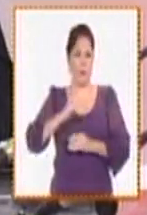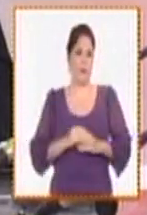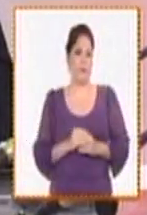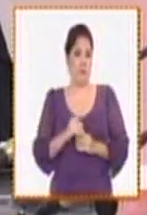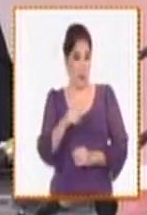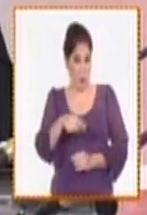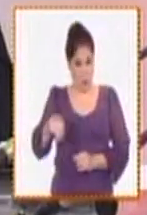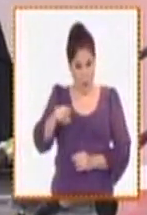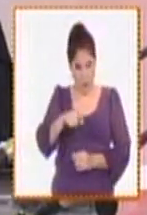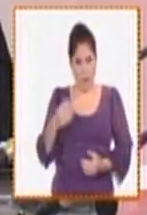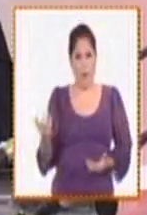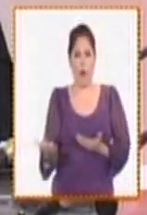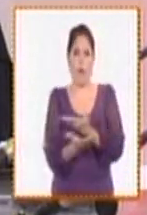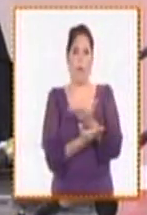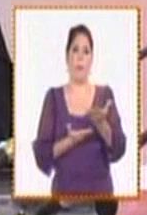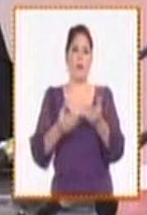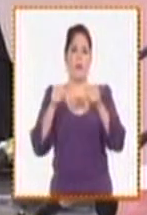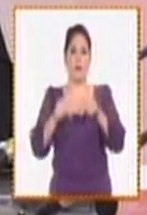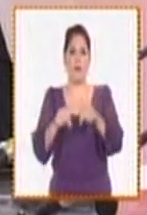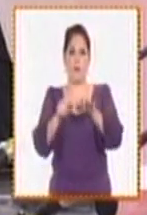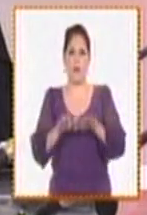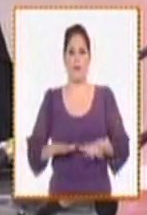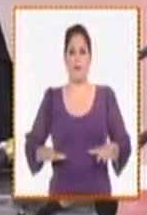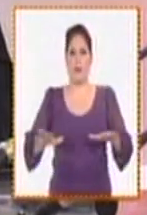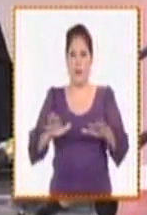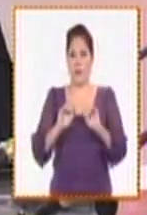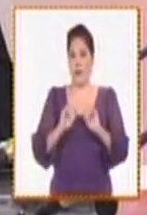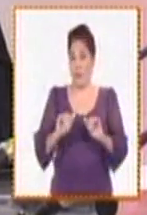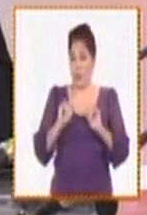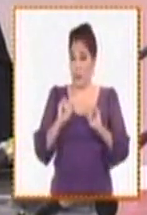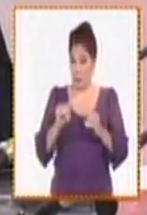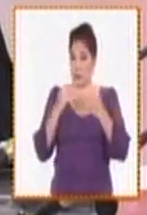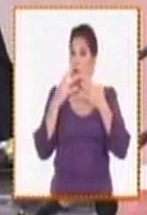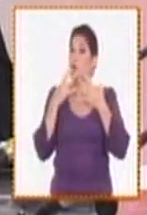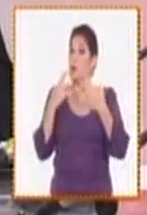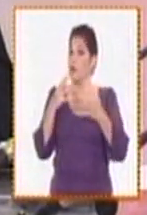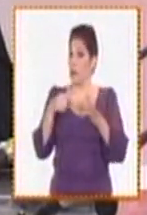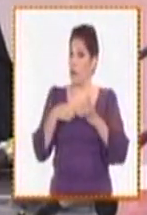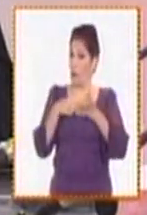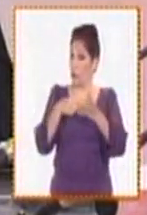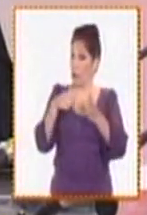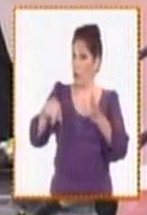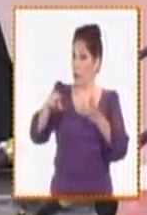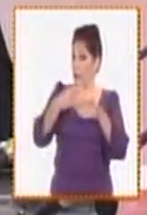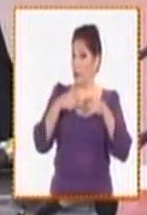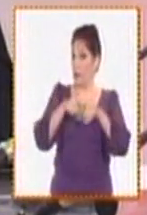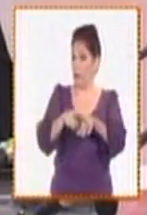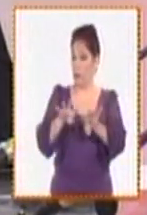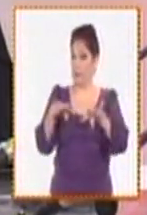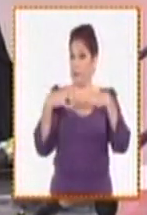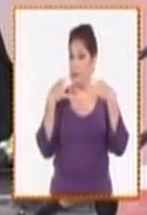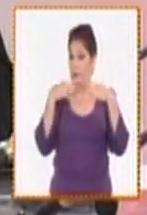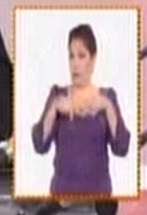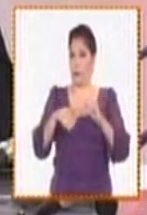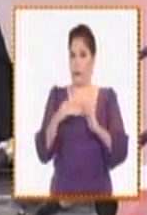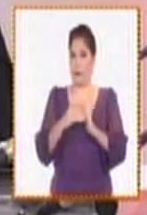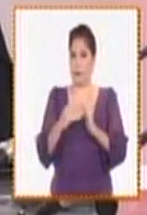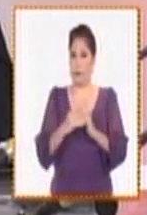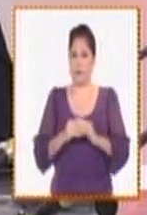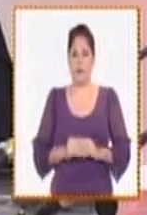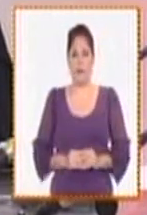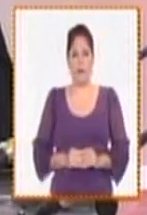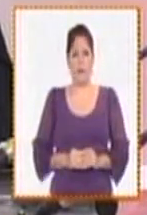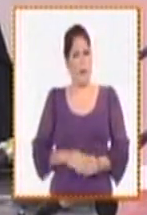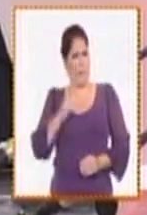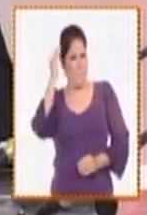estaremos compartiendo nuestra mesa redonda de hoy, información de primera mano. Les aconsejo que nos acompañen en esta tarde para